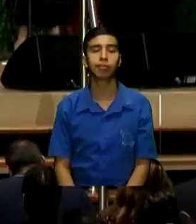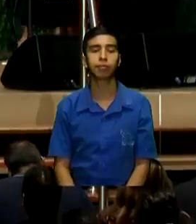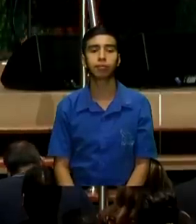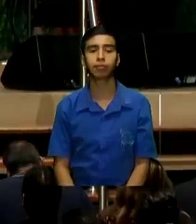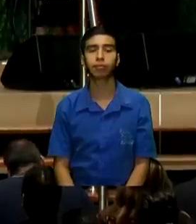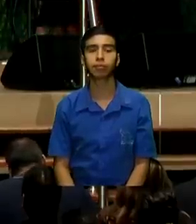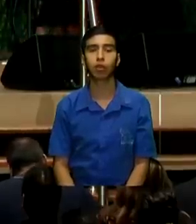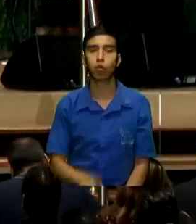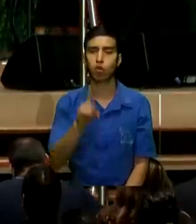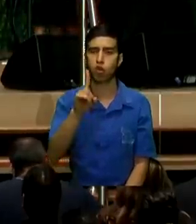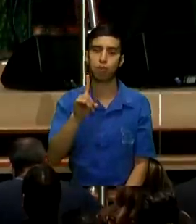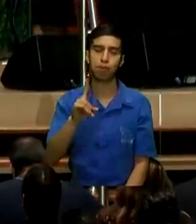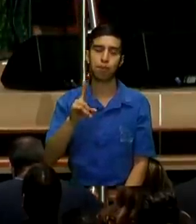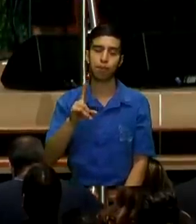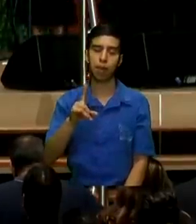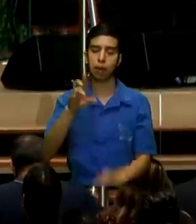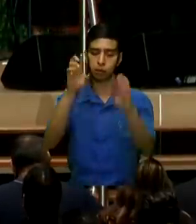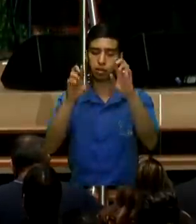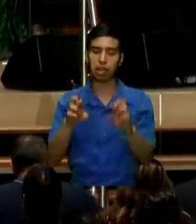Un pastor